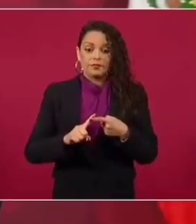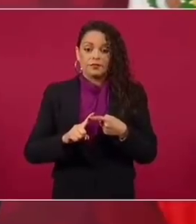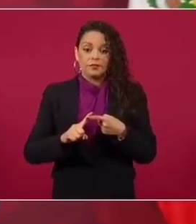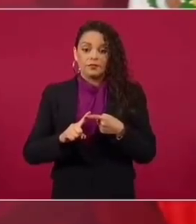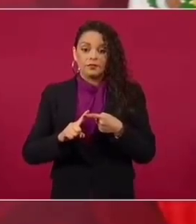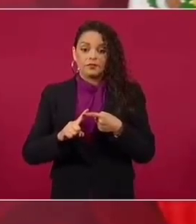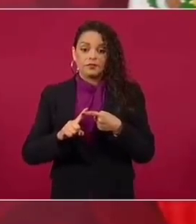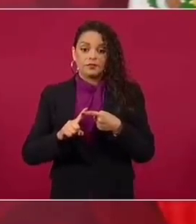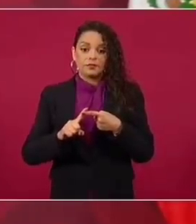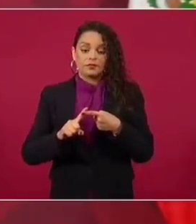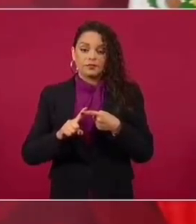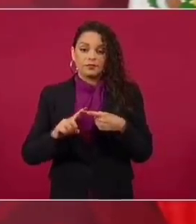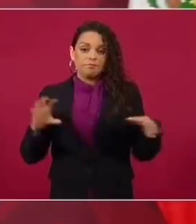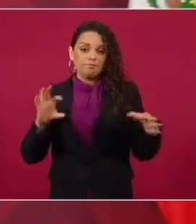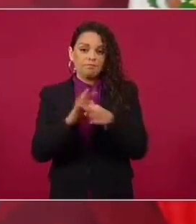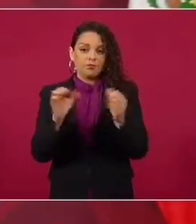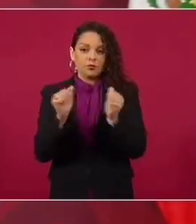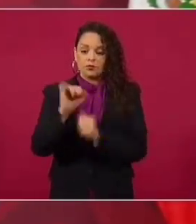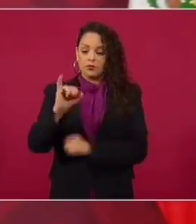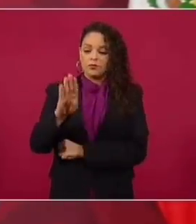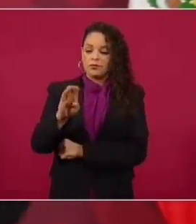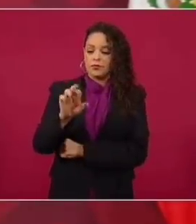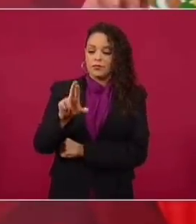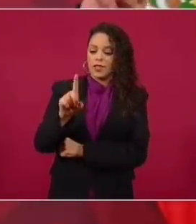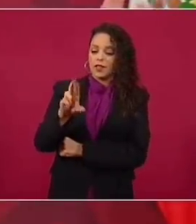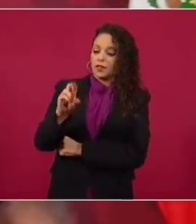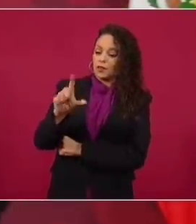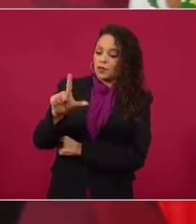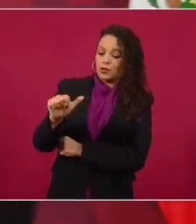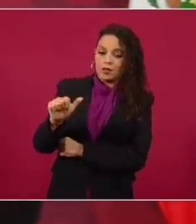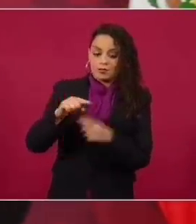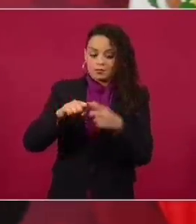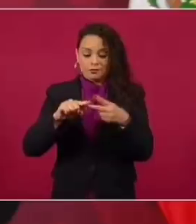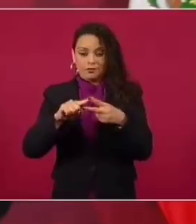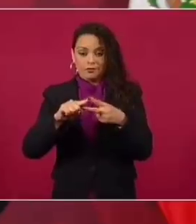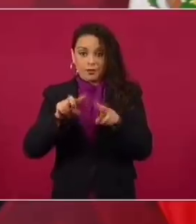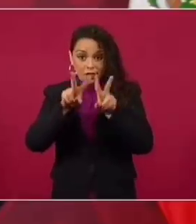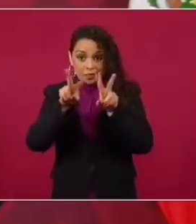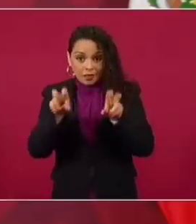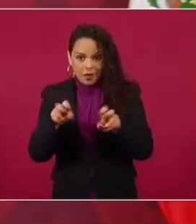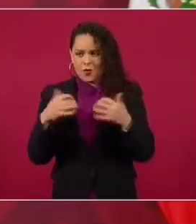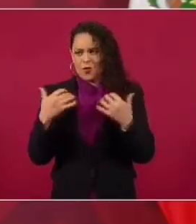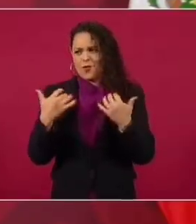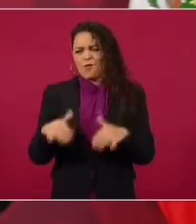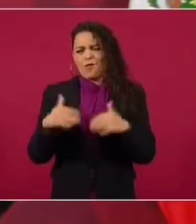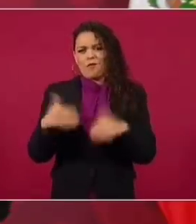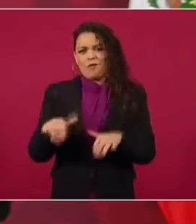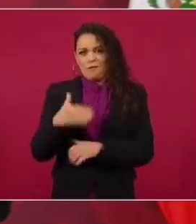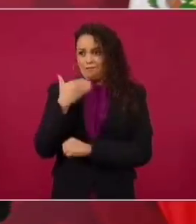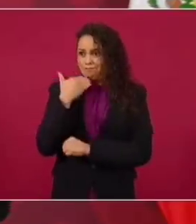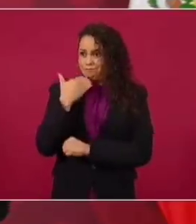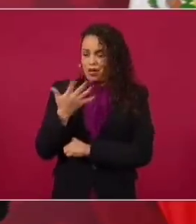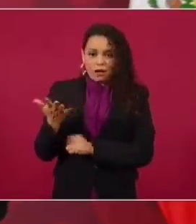y Iberdrola. Es un buen tema. No hay.